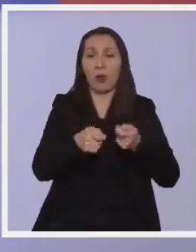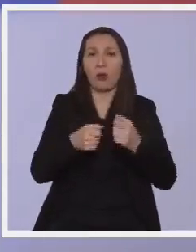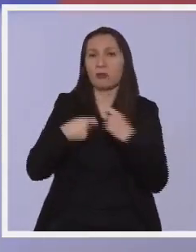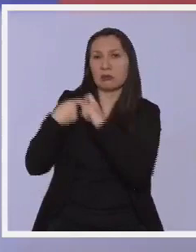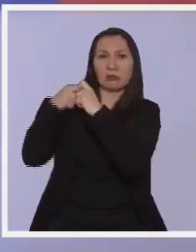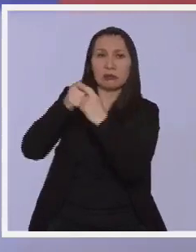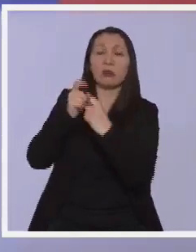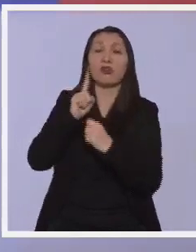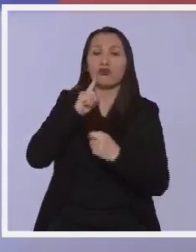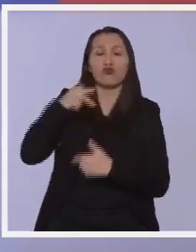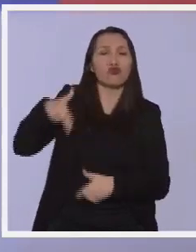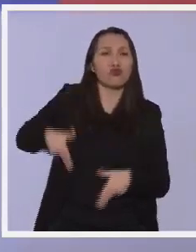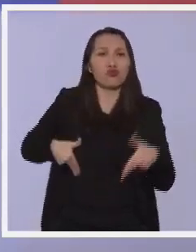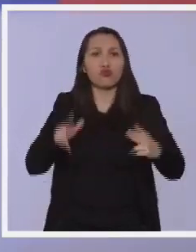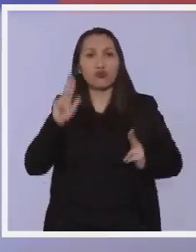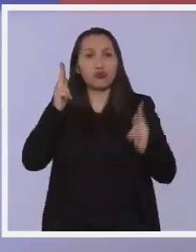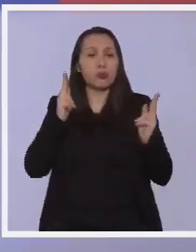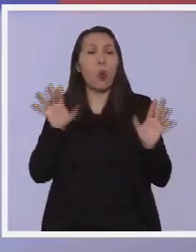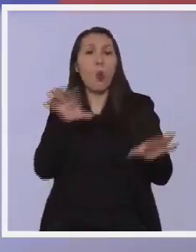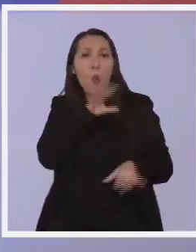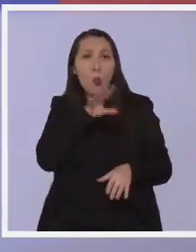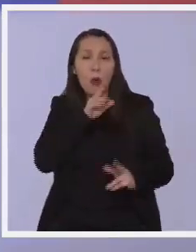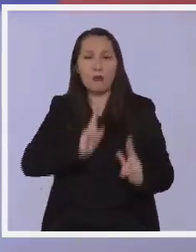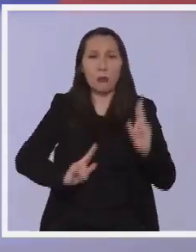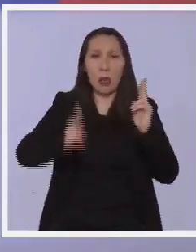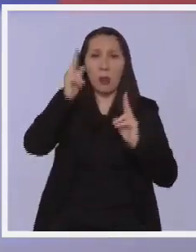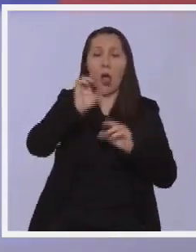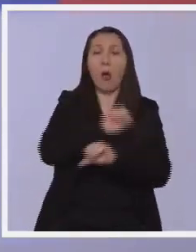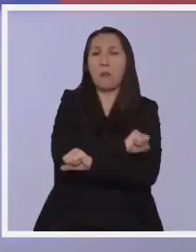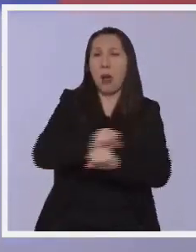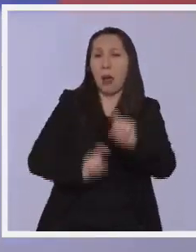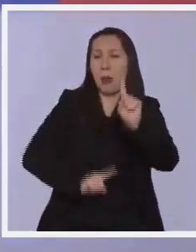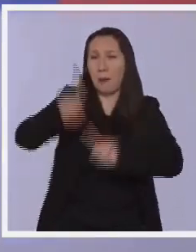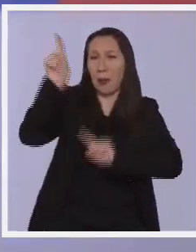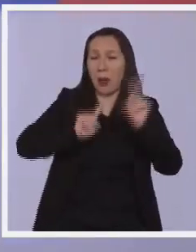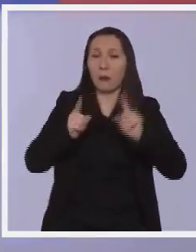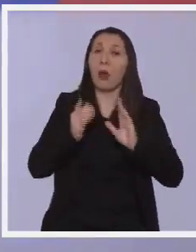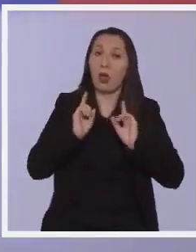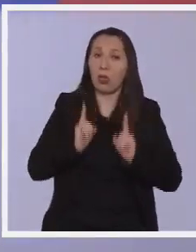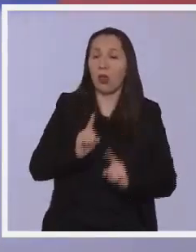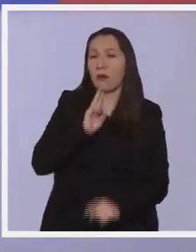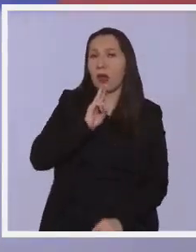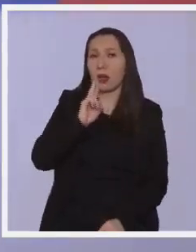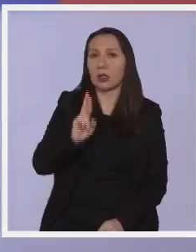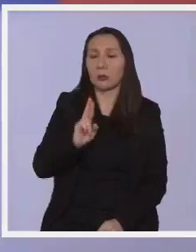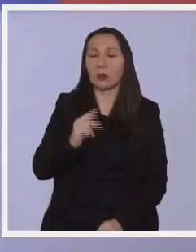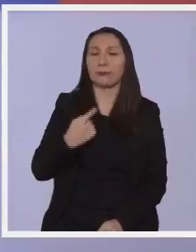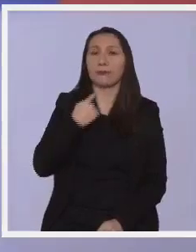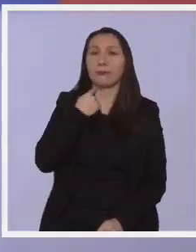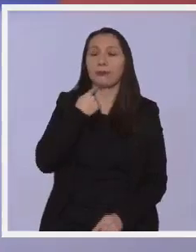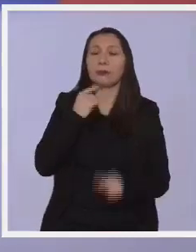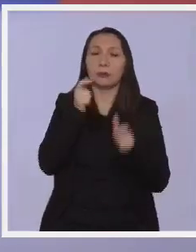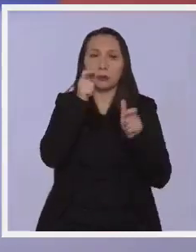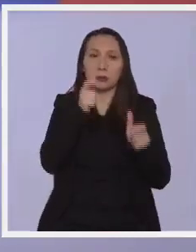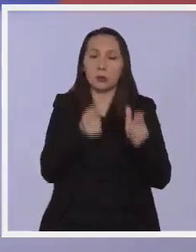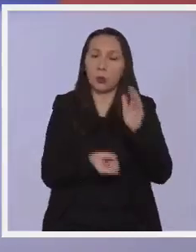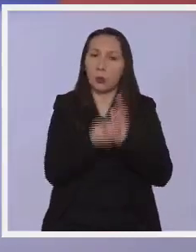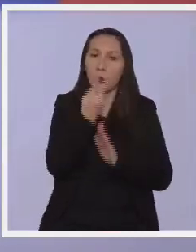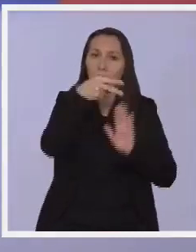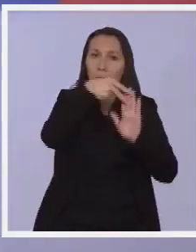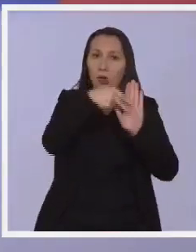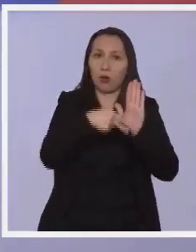riñas o porten armas y hagan uso de armas de fuego o fuegos artificiales van a tener que responder a sus actos ateniéndose a esta nueva